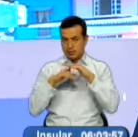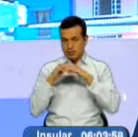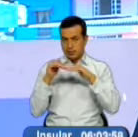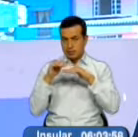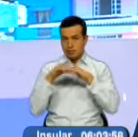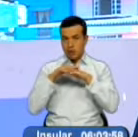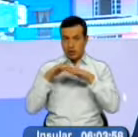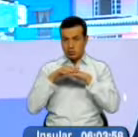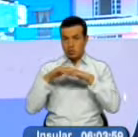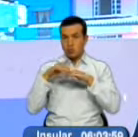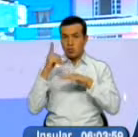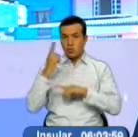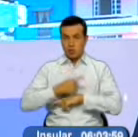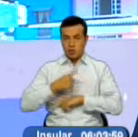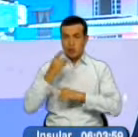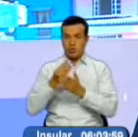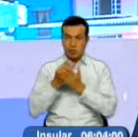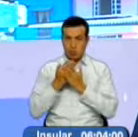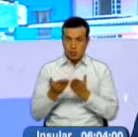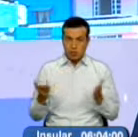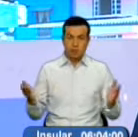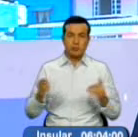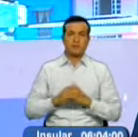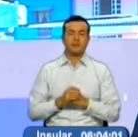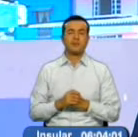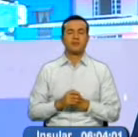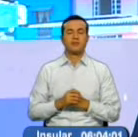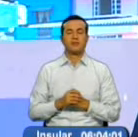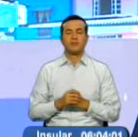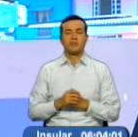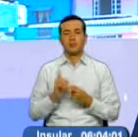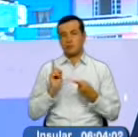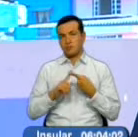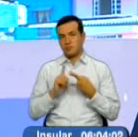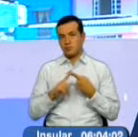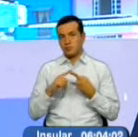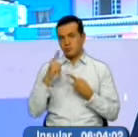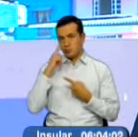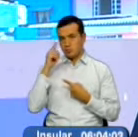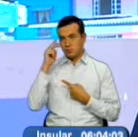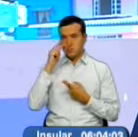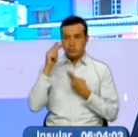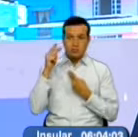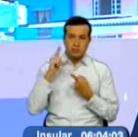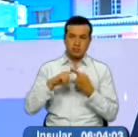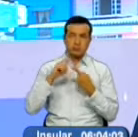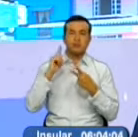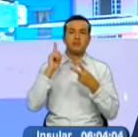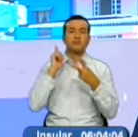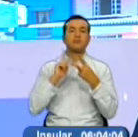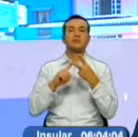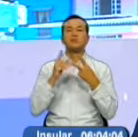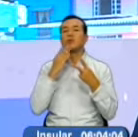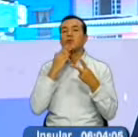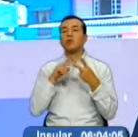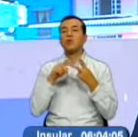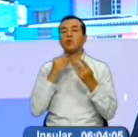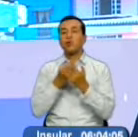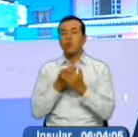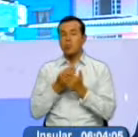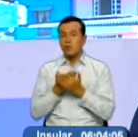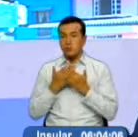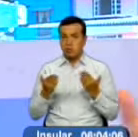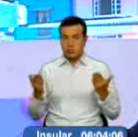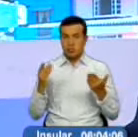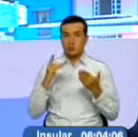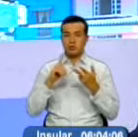necesidades básicas en un día generalmente. Esa es una forma de mirar la pobreza. La otra forma es a través del consumo.